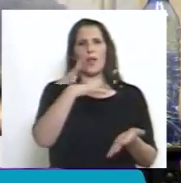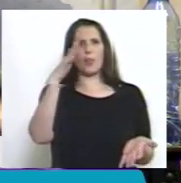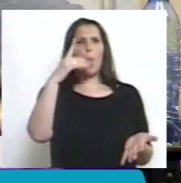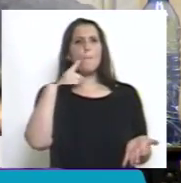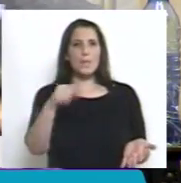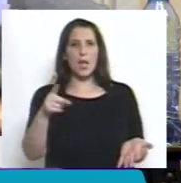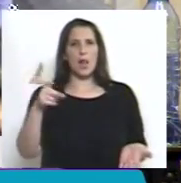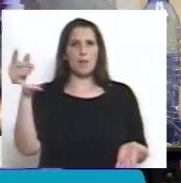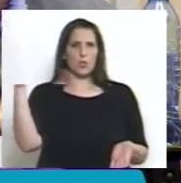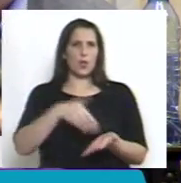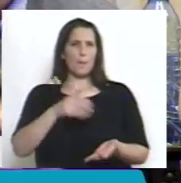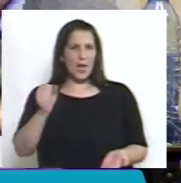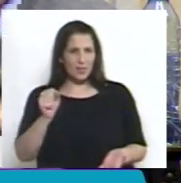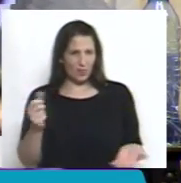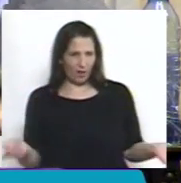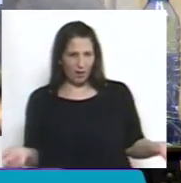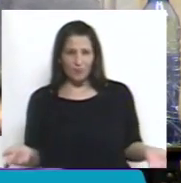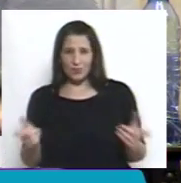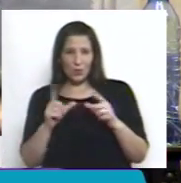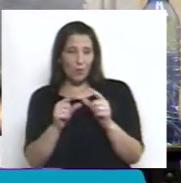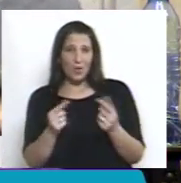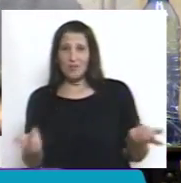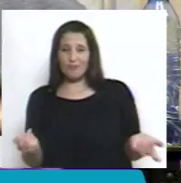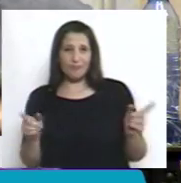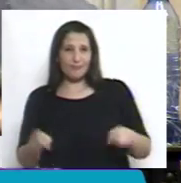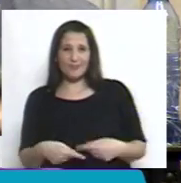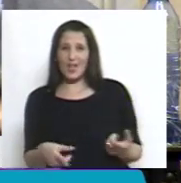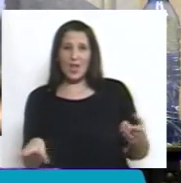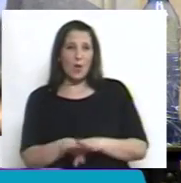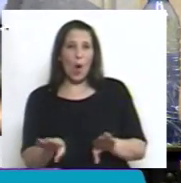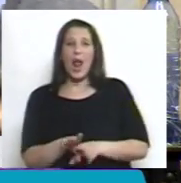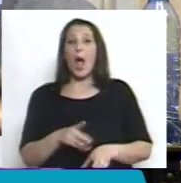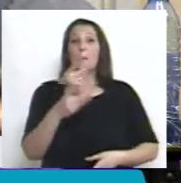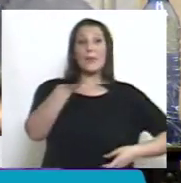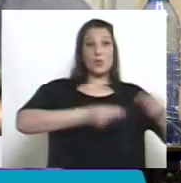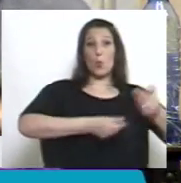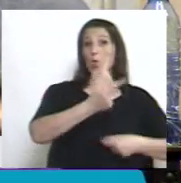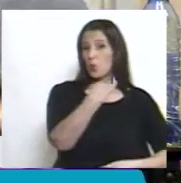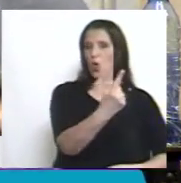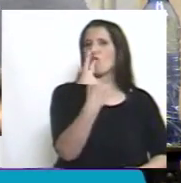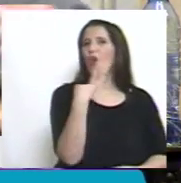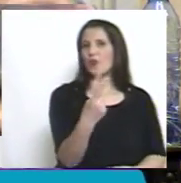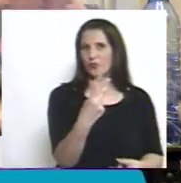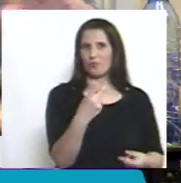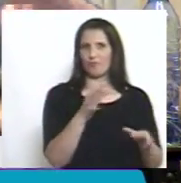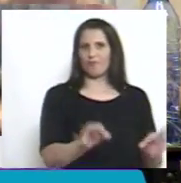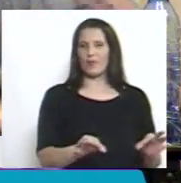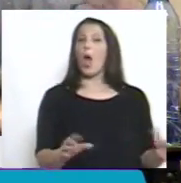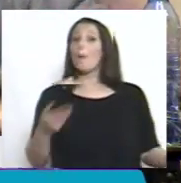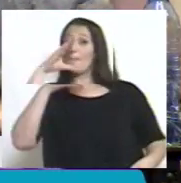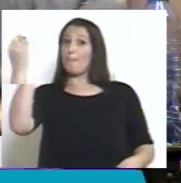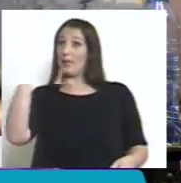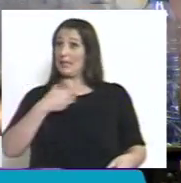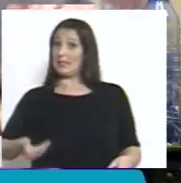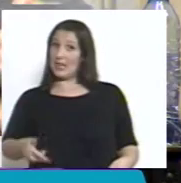2.500.000 millones de pesos. Son números casi que uno no puede decir, son el equivalente a 2 presupuestos enteros. Es decir, que Cristina en su